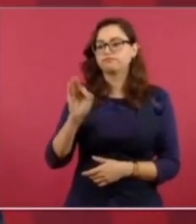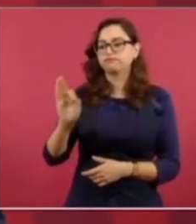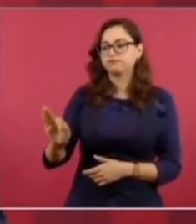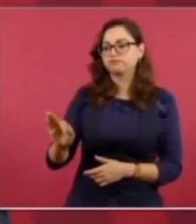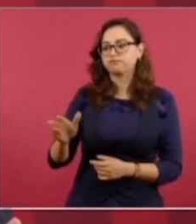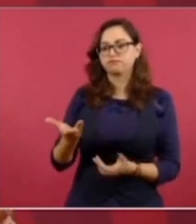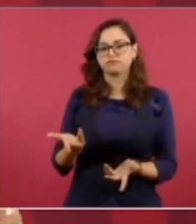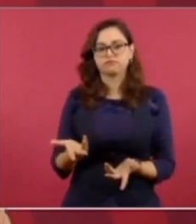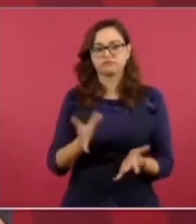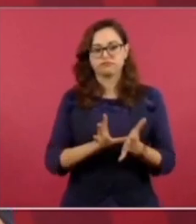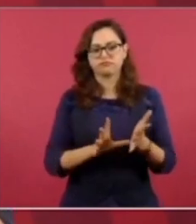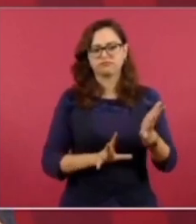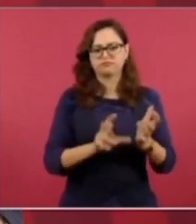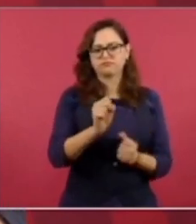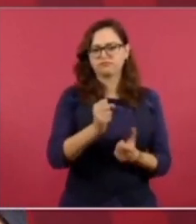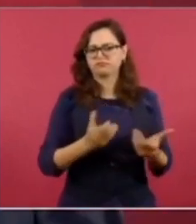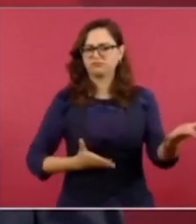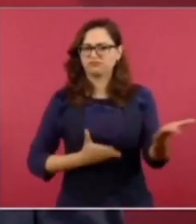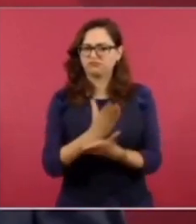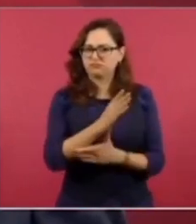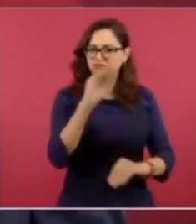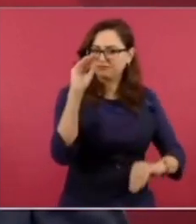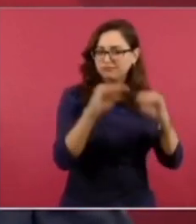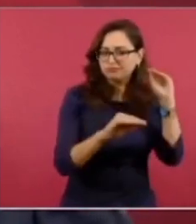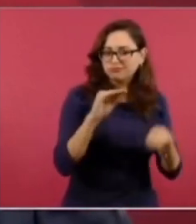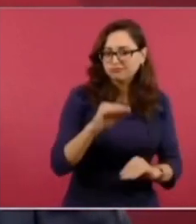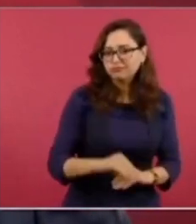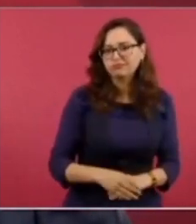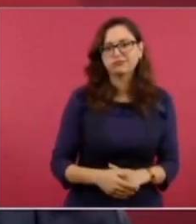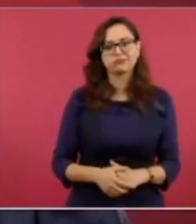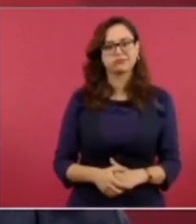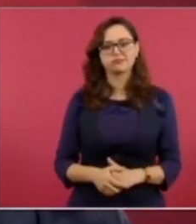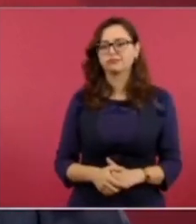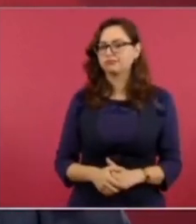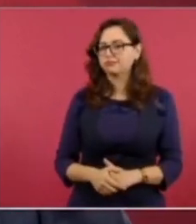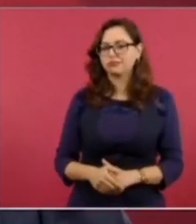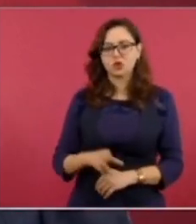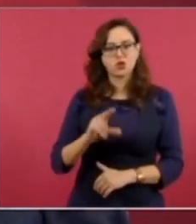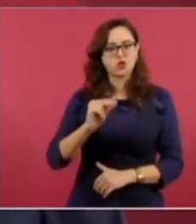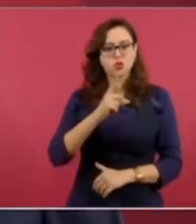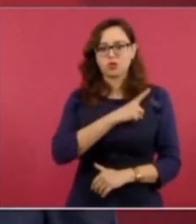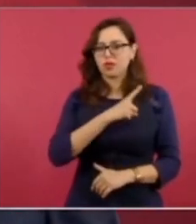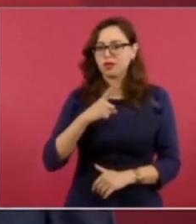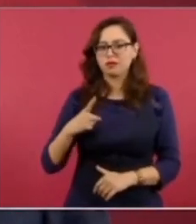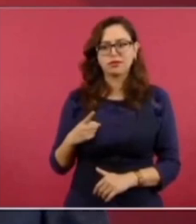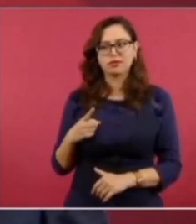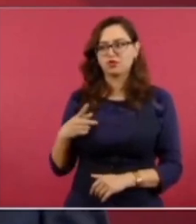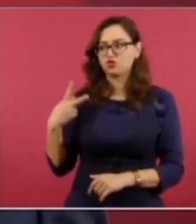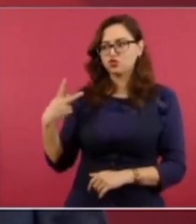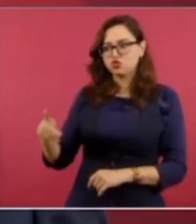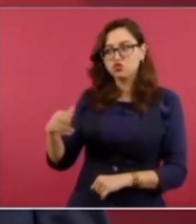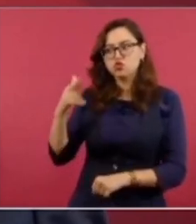tomarse atribuciones que no le corresponden. No se puede